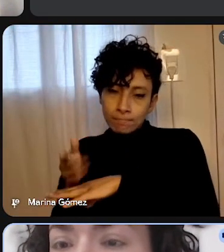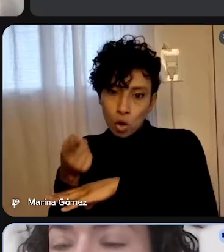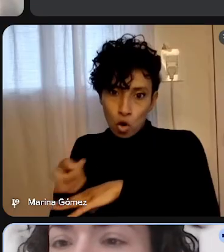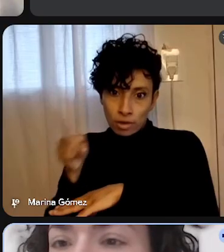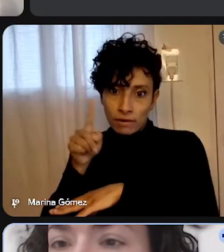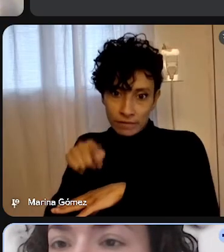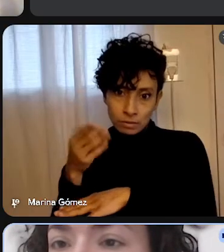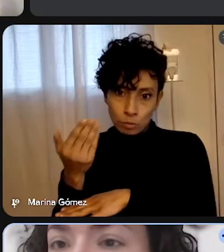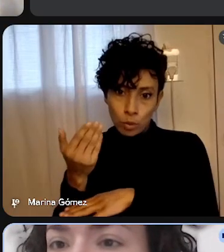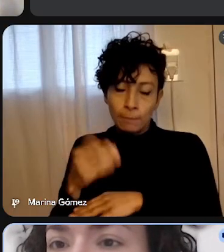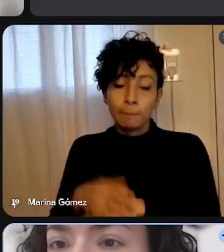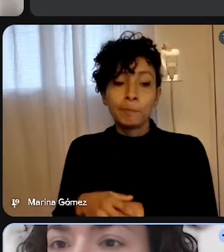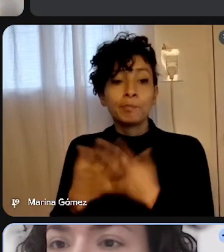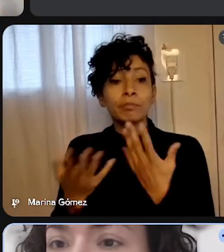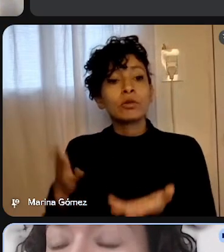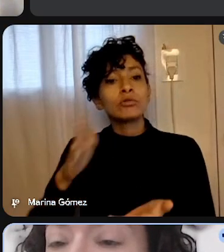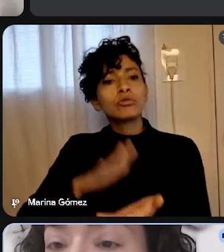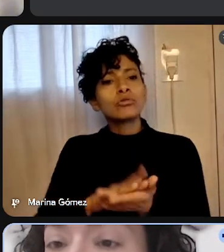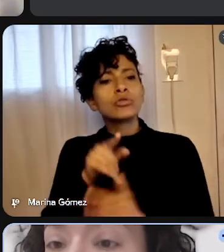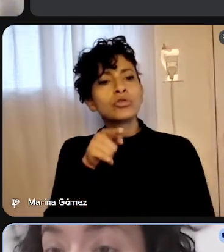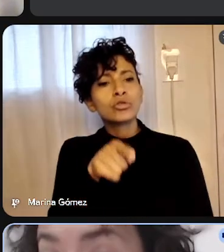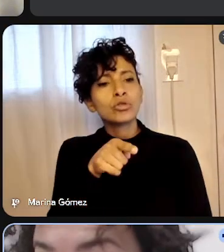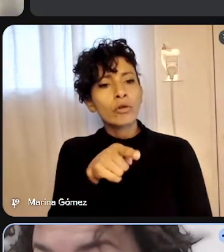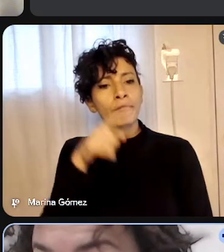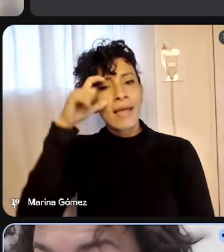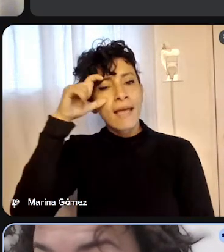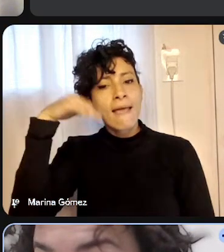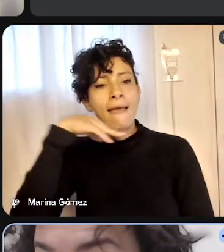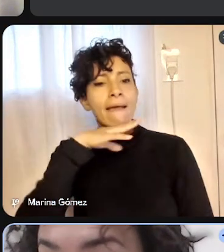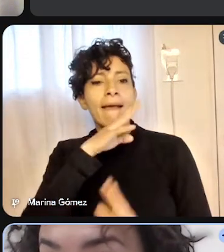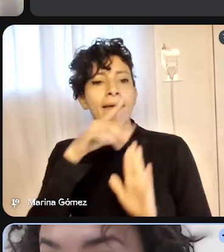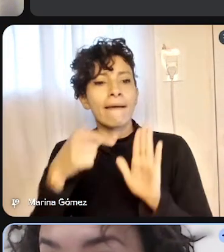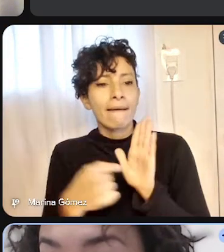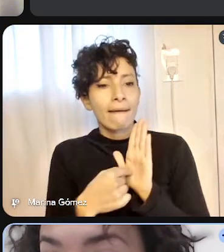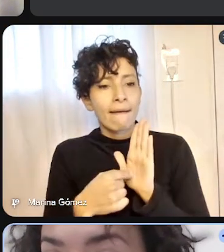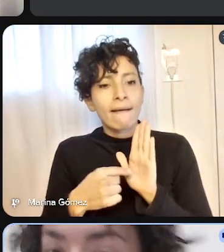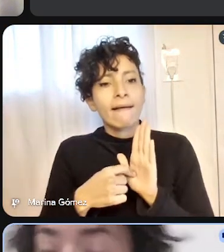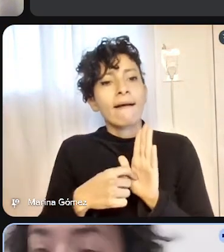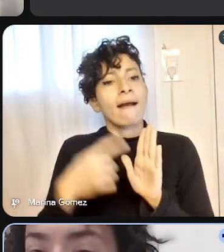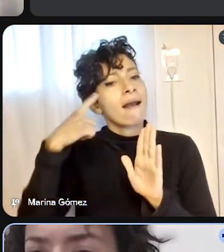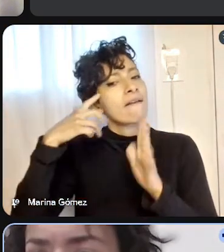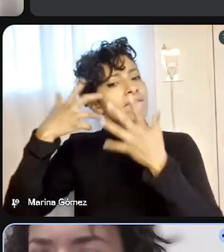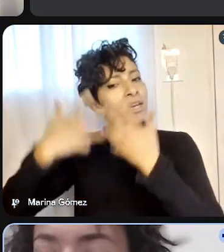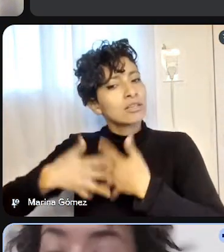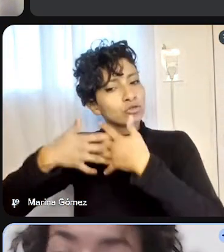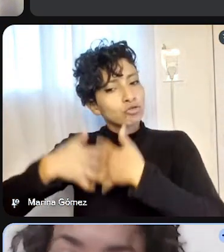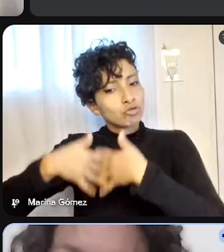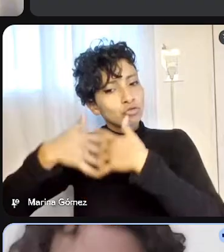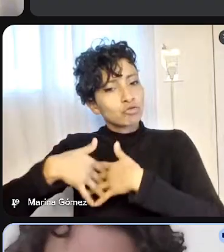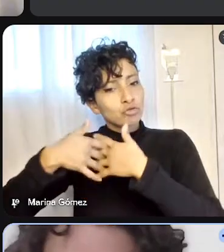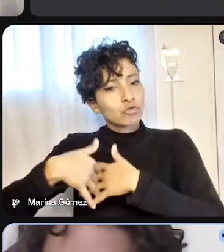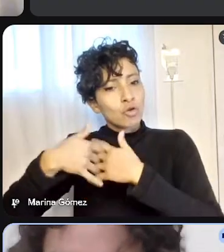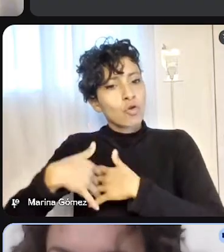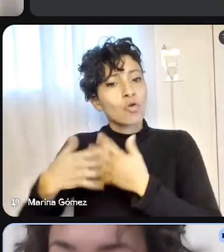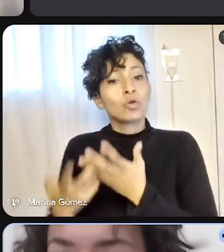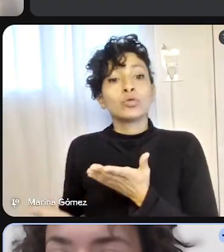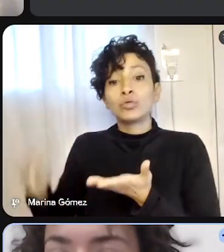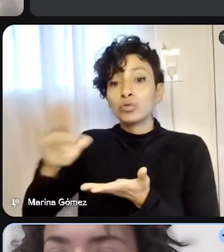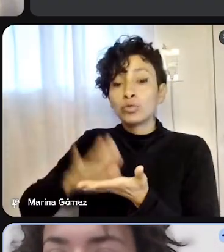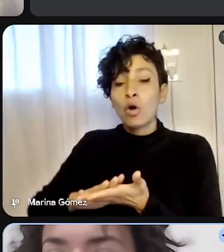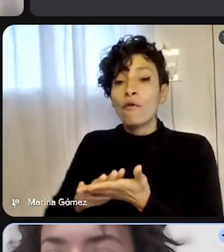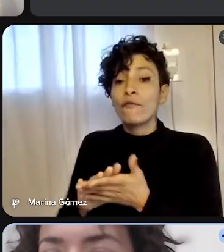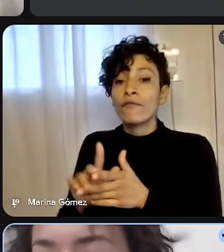Sobre el eje de la reflexión de la lengua que se aprende. Por ahí es una de las cuestiones, a mi